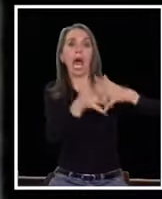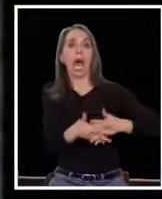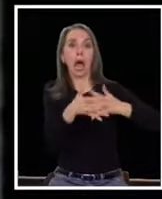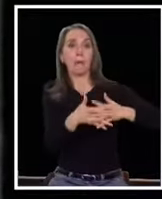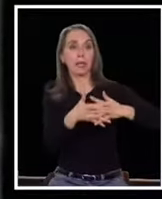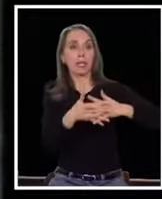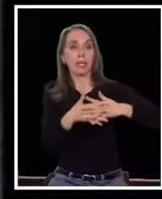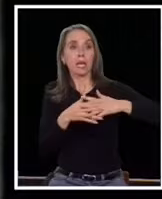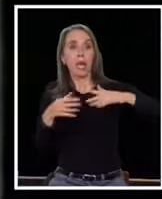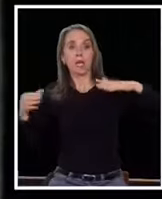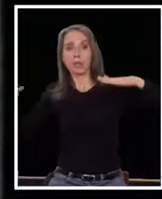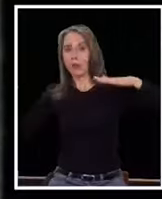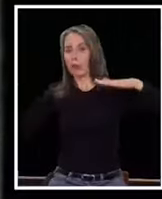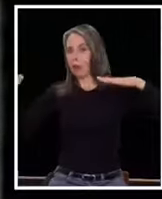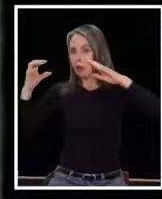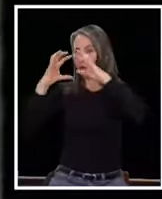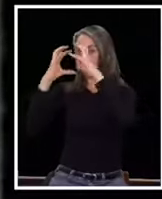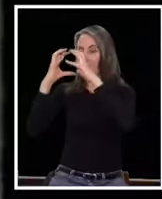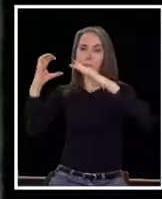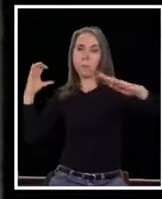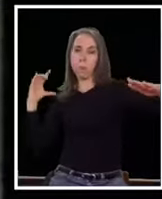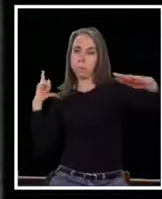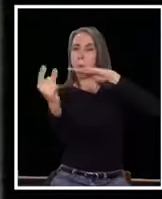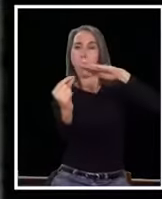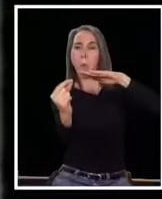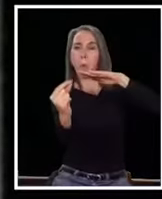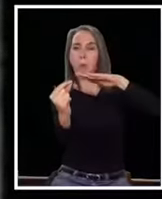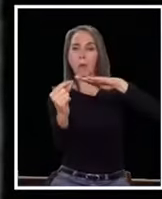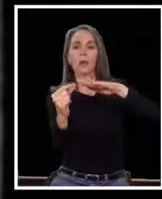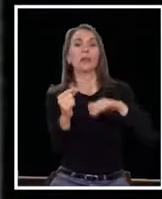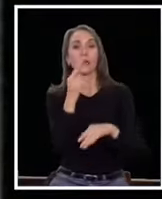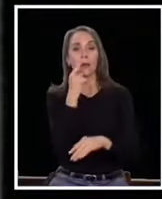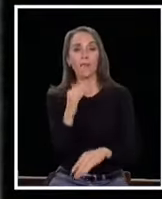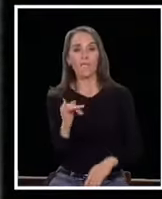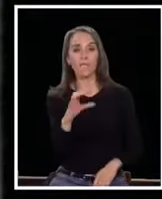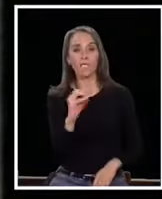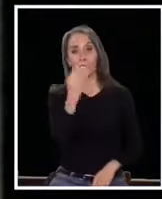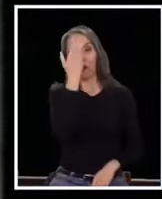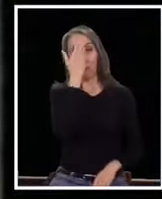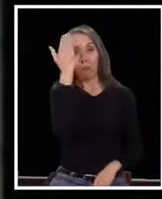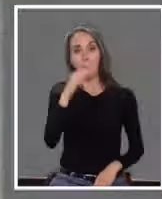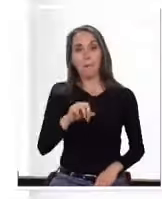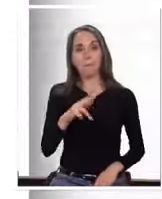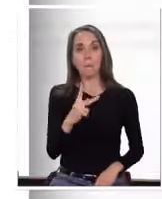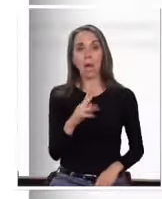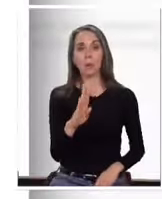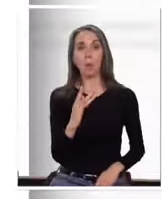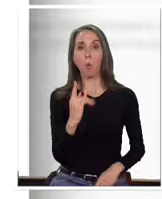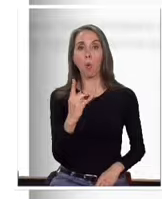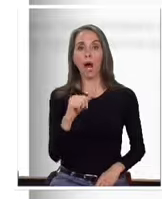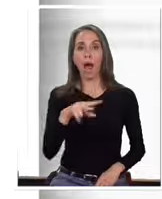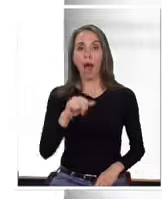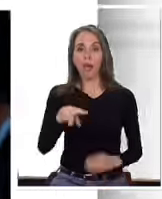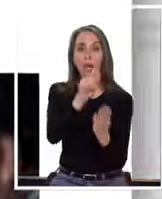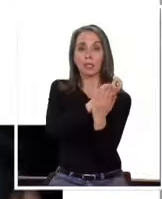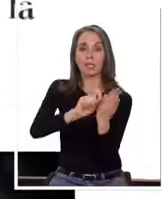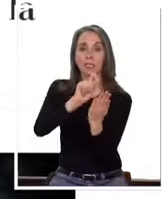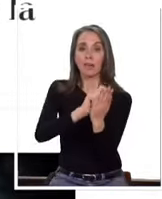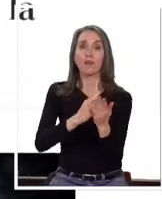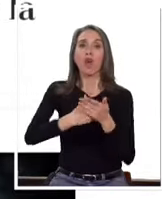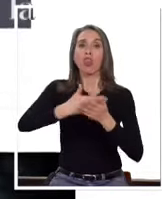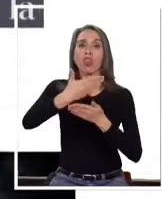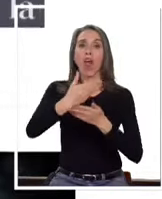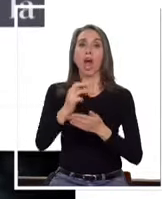con forma y velocidad inusual. El reconocido físico Mark Buchanan incluso escribió un artículo en el